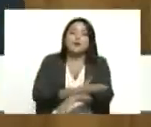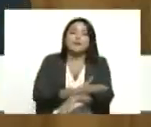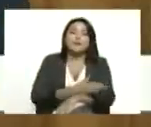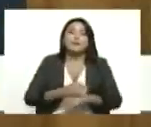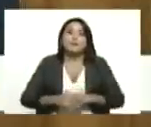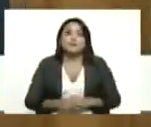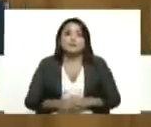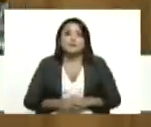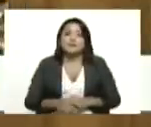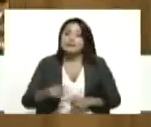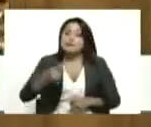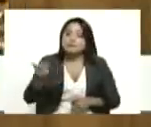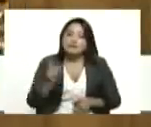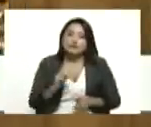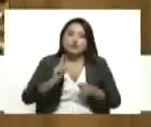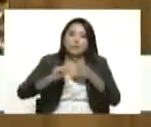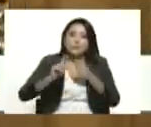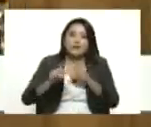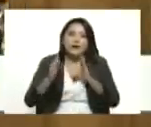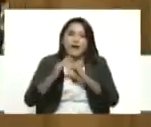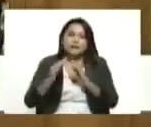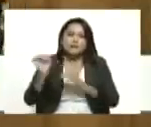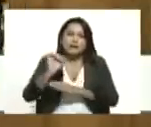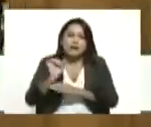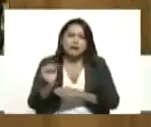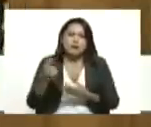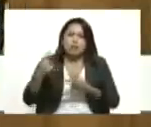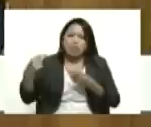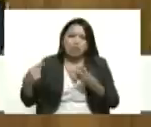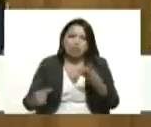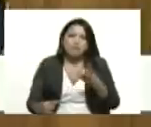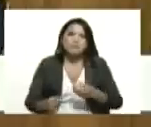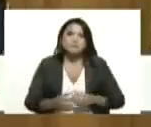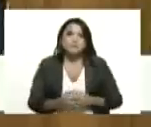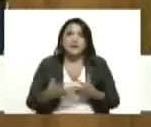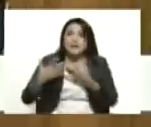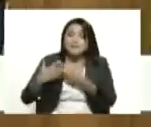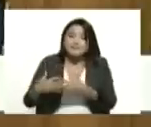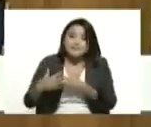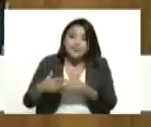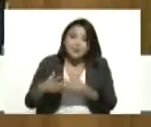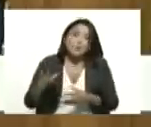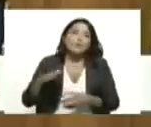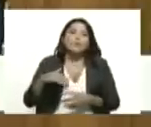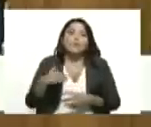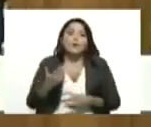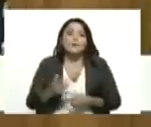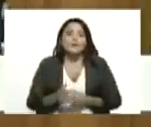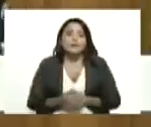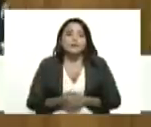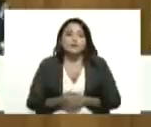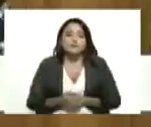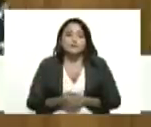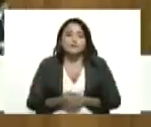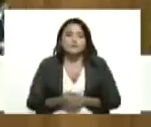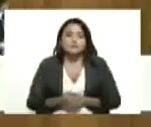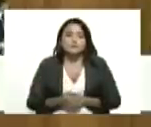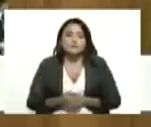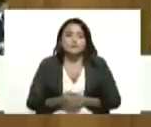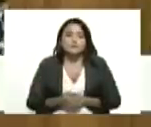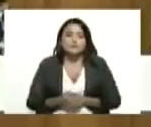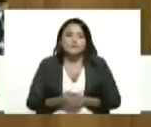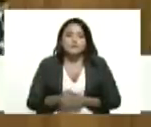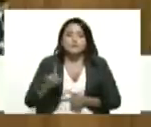destino de los bienes. Los bienes declarados en extinción del dominio público podrán ser enajenados a título oneroso por el